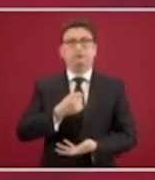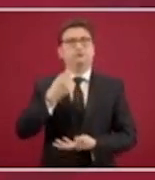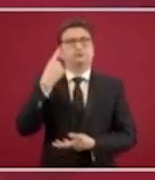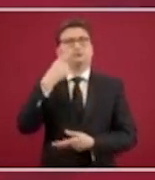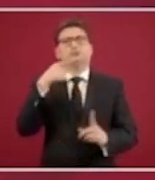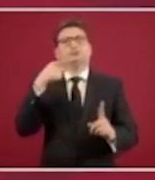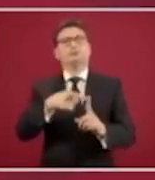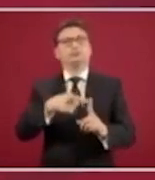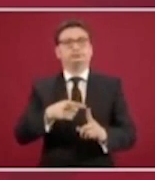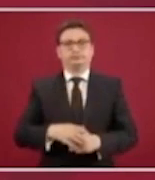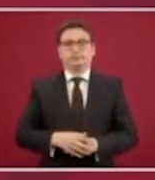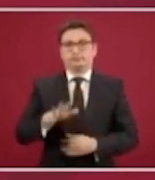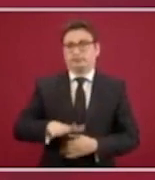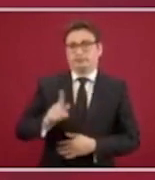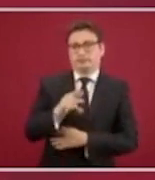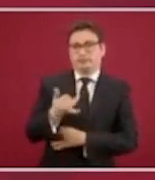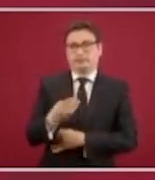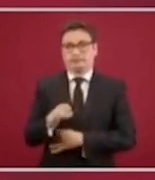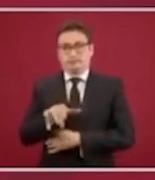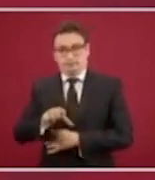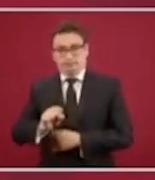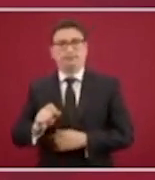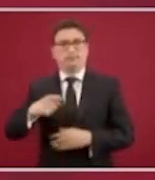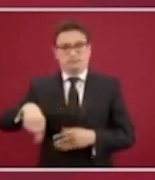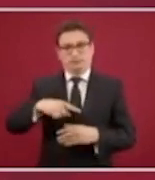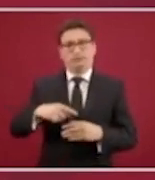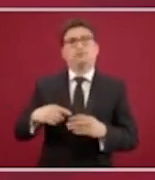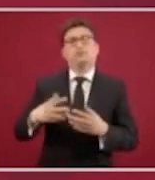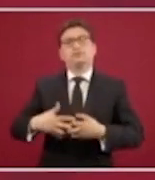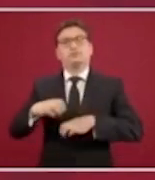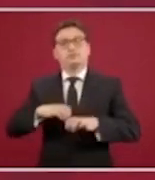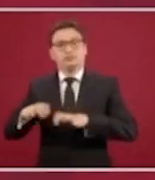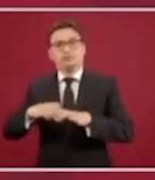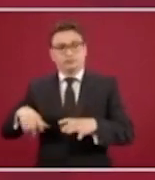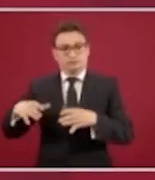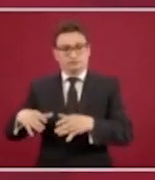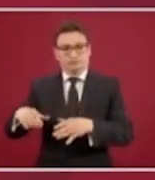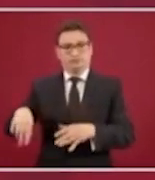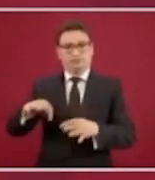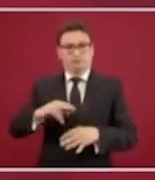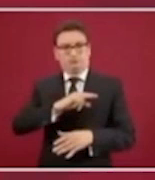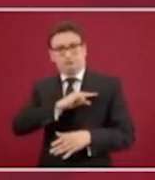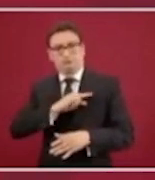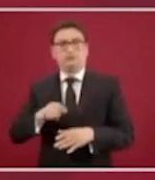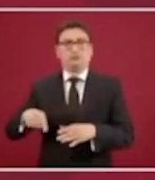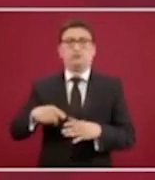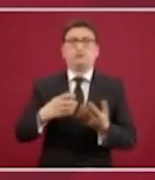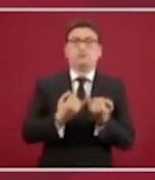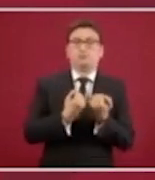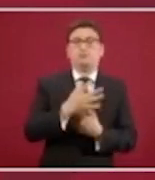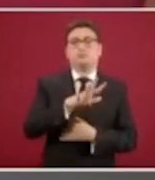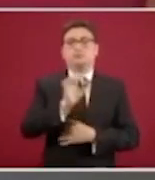para pequeñas empresas del sector formal de la economía y 500 mil